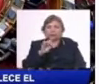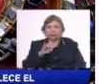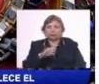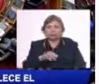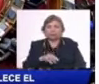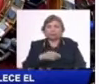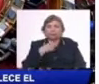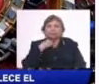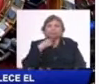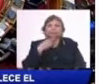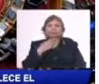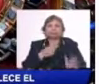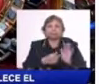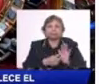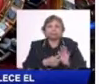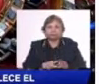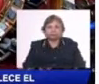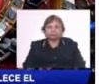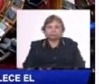portavoz,